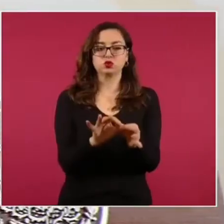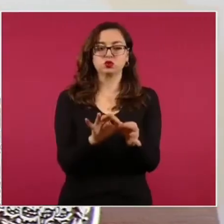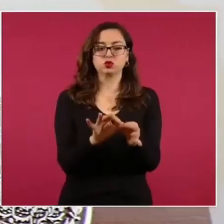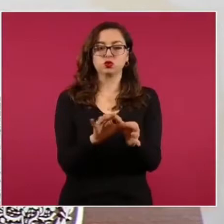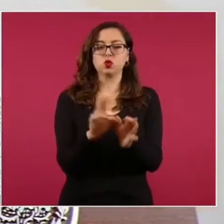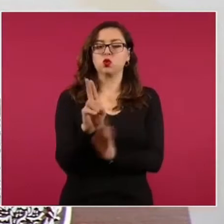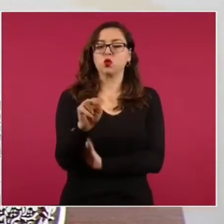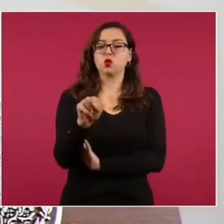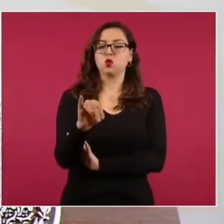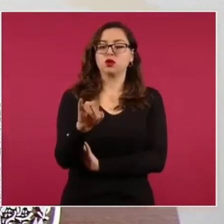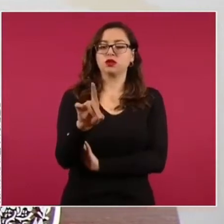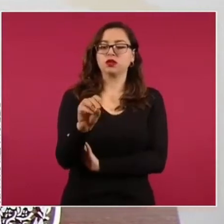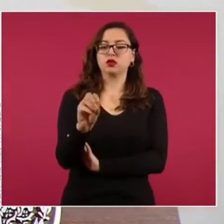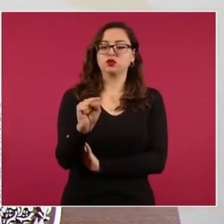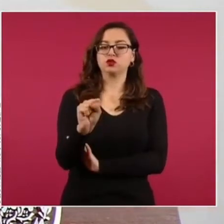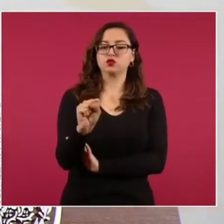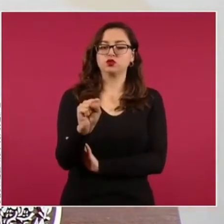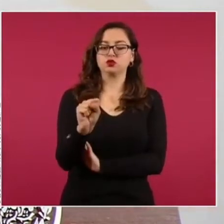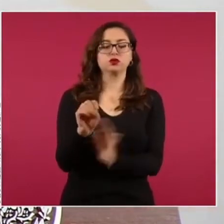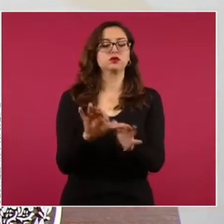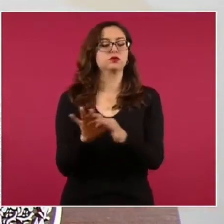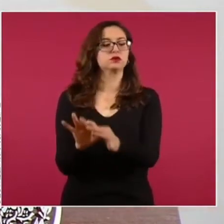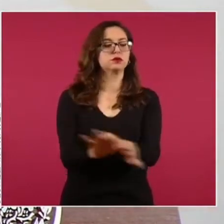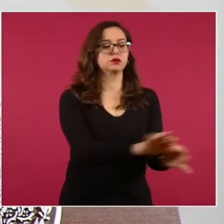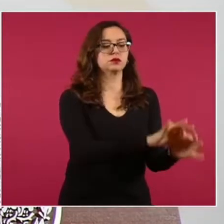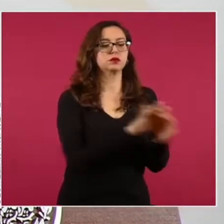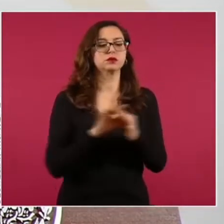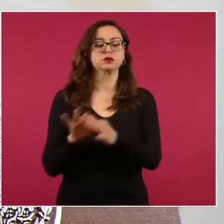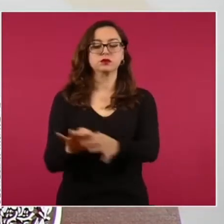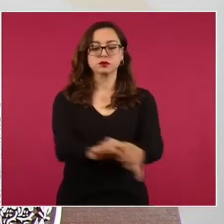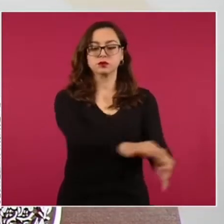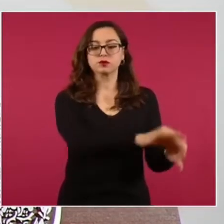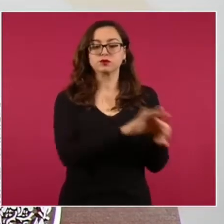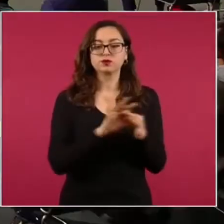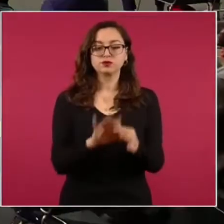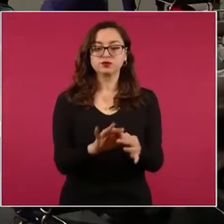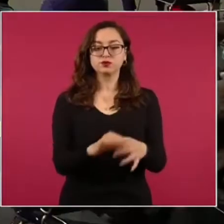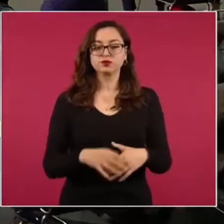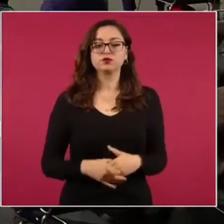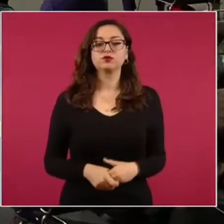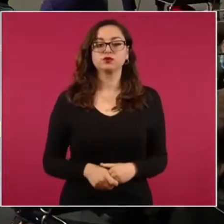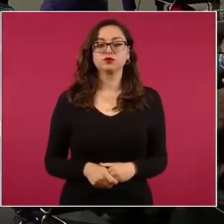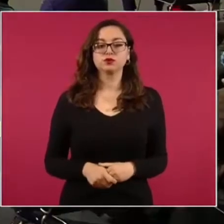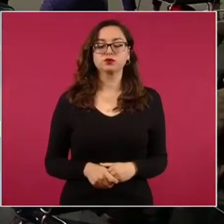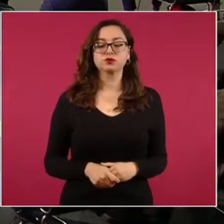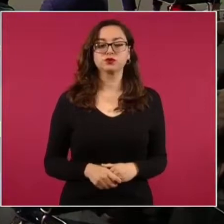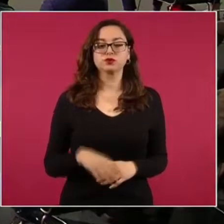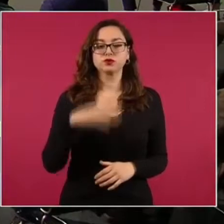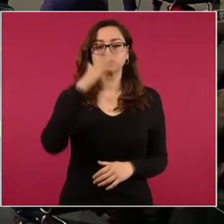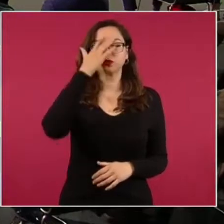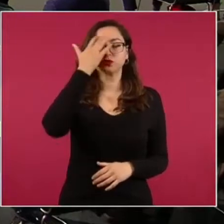o sea, es